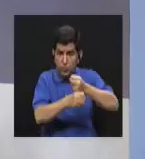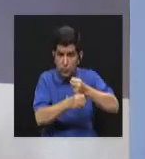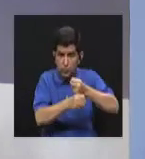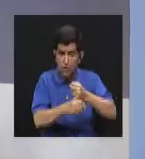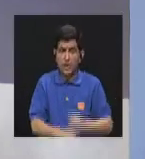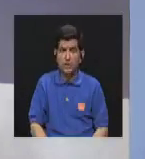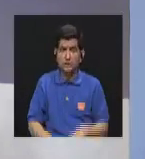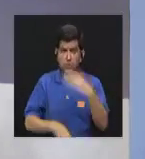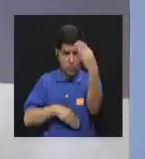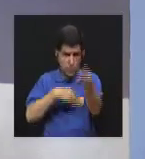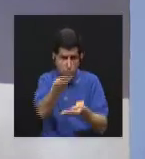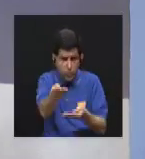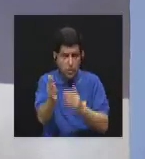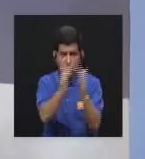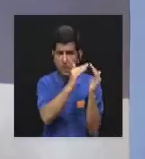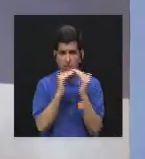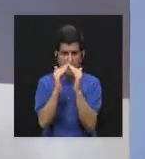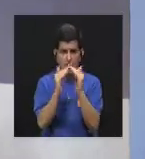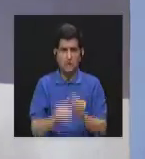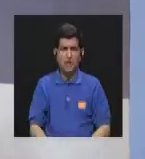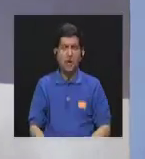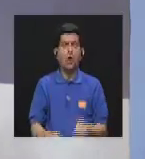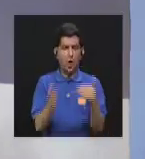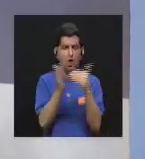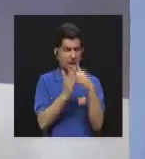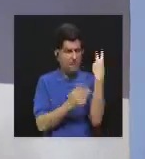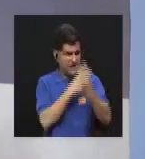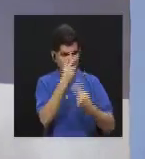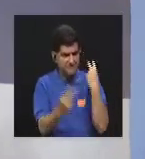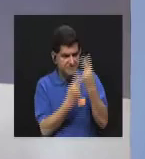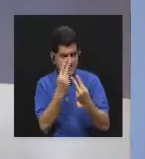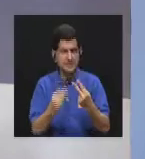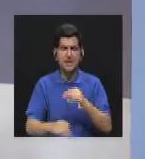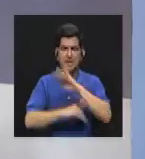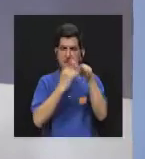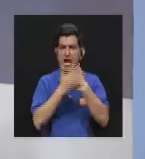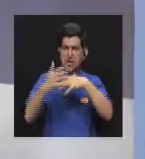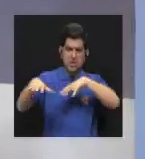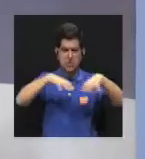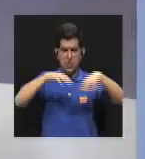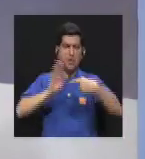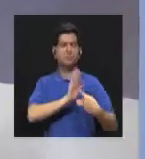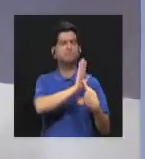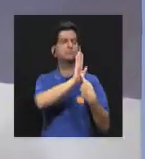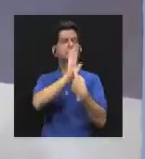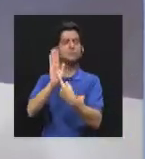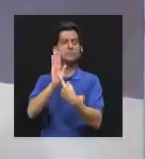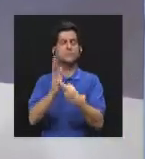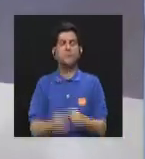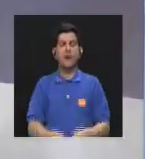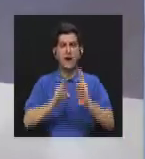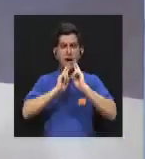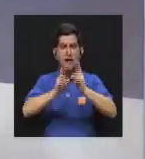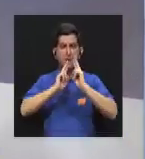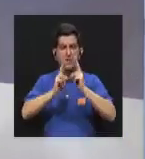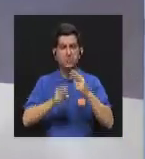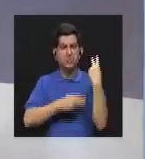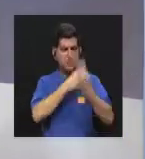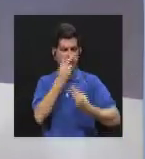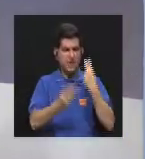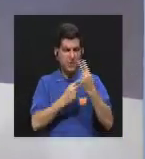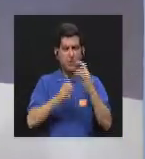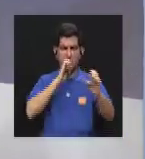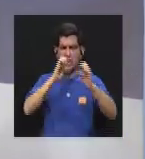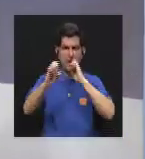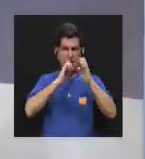que se hacen, se les devuelve a la comunidad y se vuelve a visitar y se hace toda una actividad y se les enseña lo que resultó después de todas